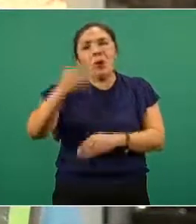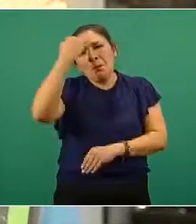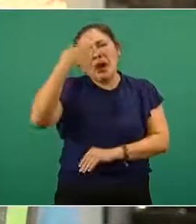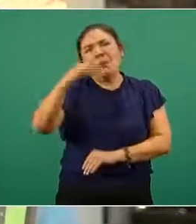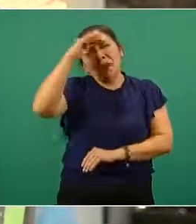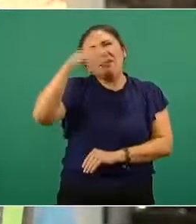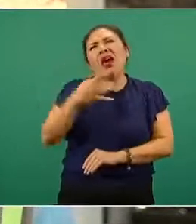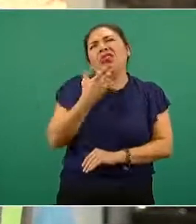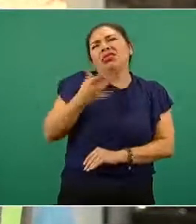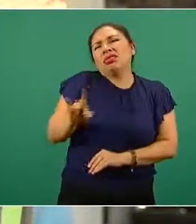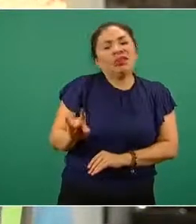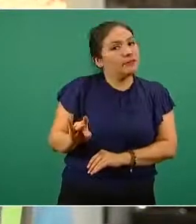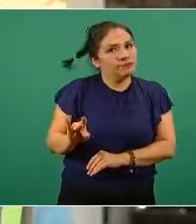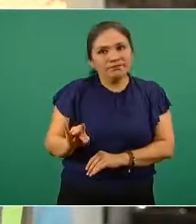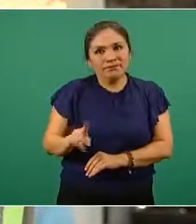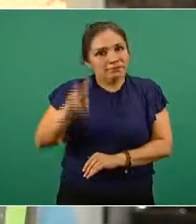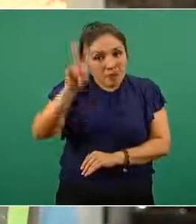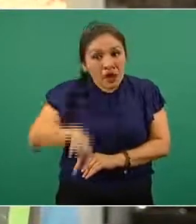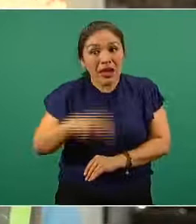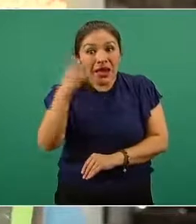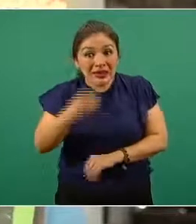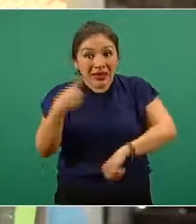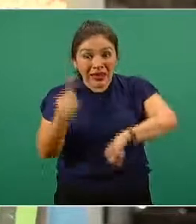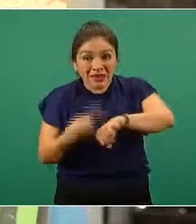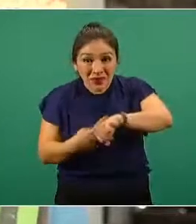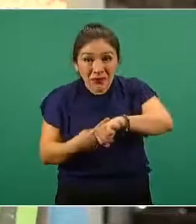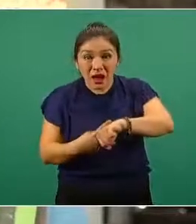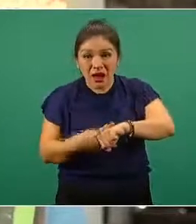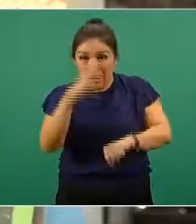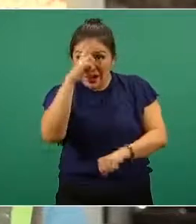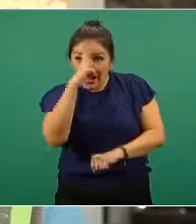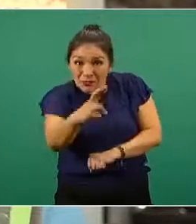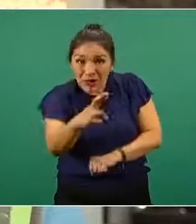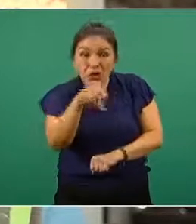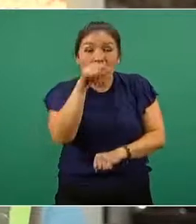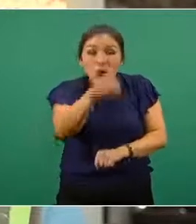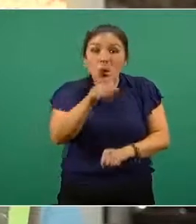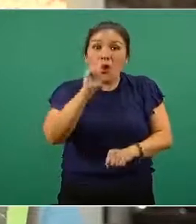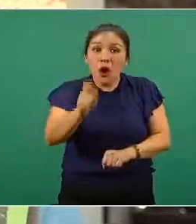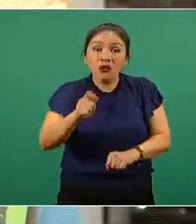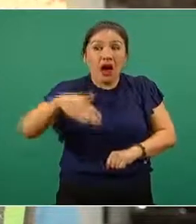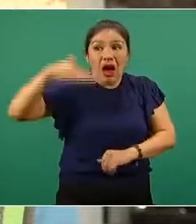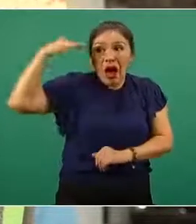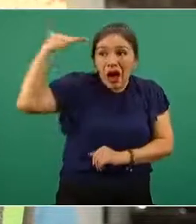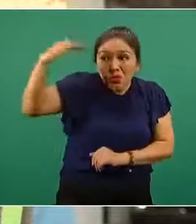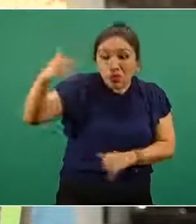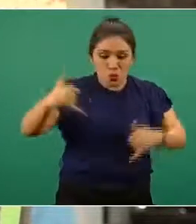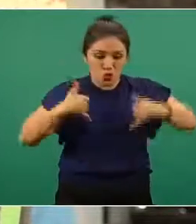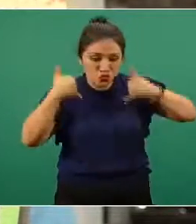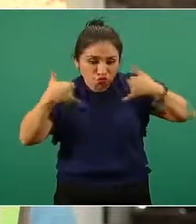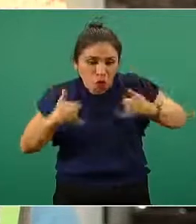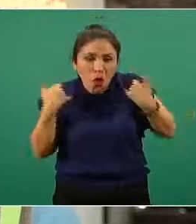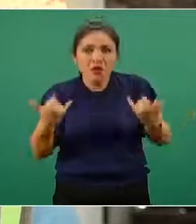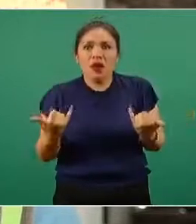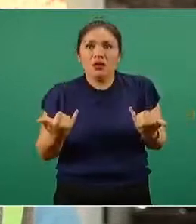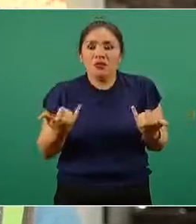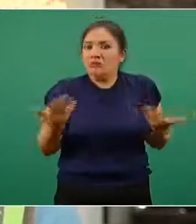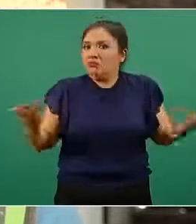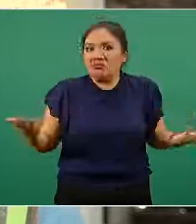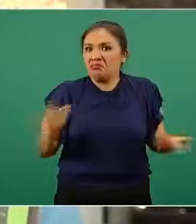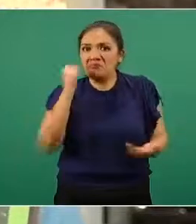la ligera, porque este virus no respeta si eres adulto, si eres joven,